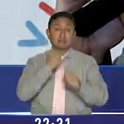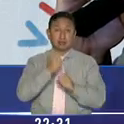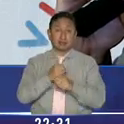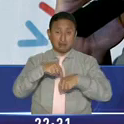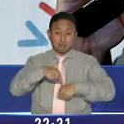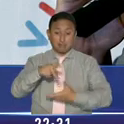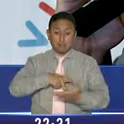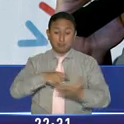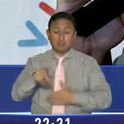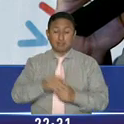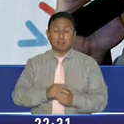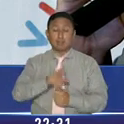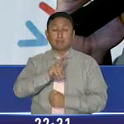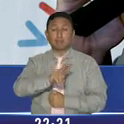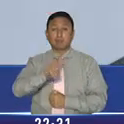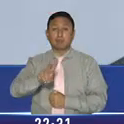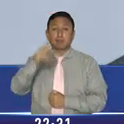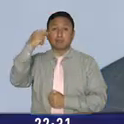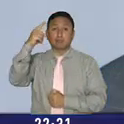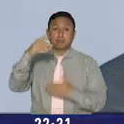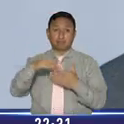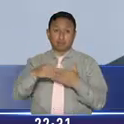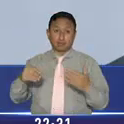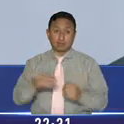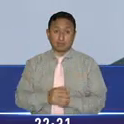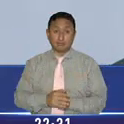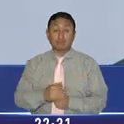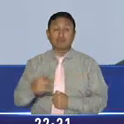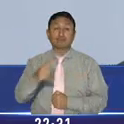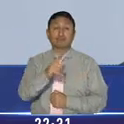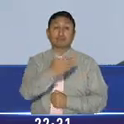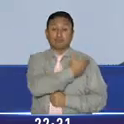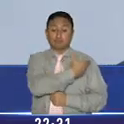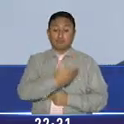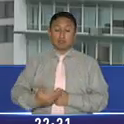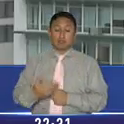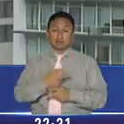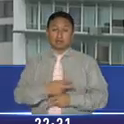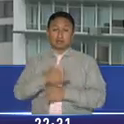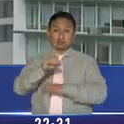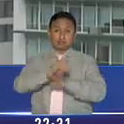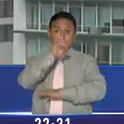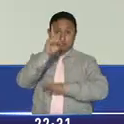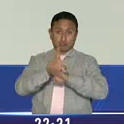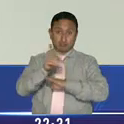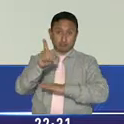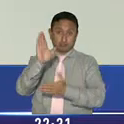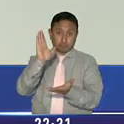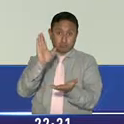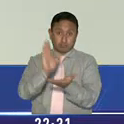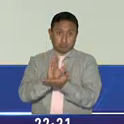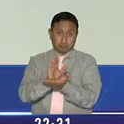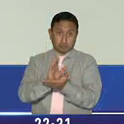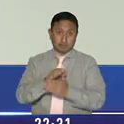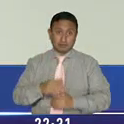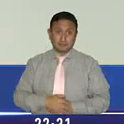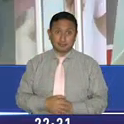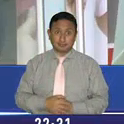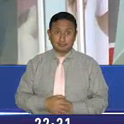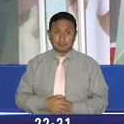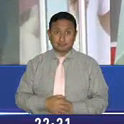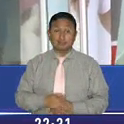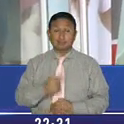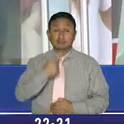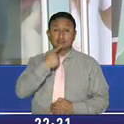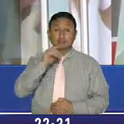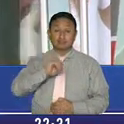pagamos 22 millones de dólares. Francisco Cepeda, presidente del Consejo Directivo del Instituto Ecuatoriano de Seguridad Social,